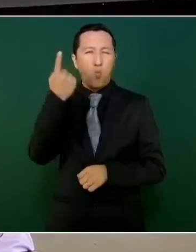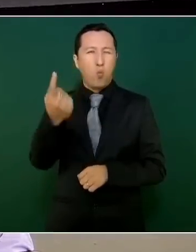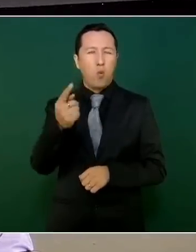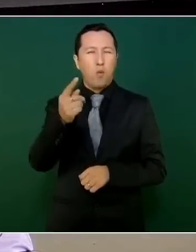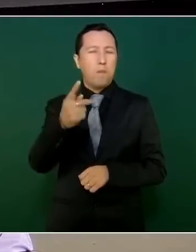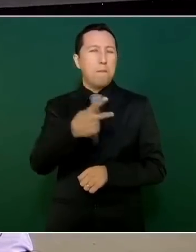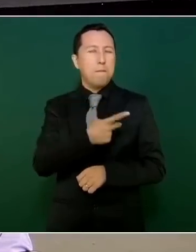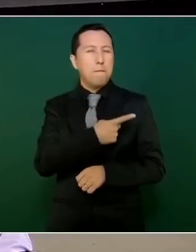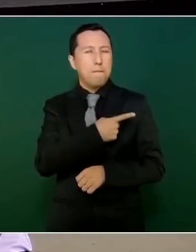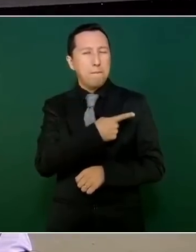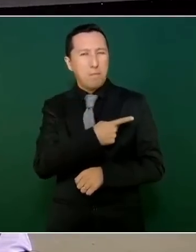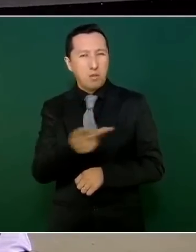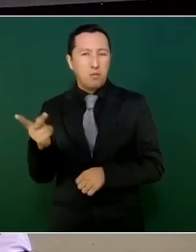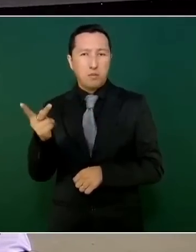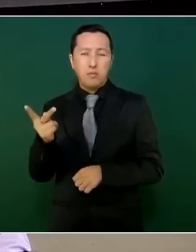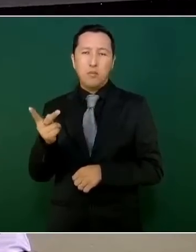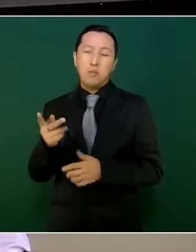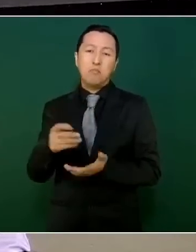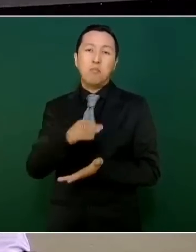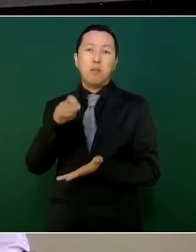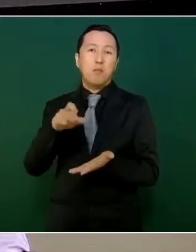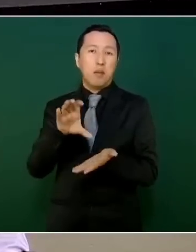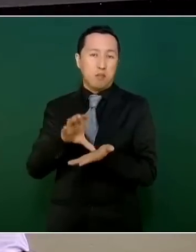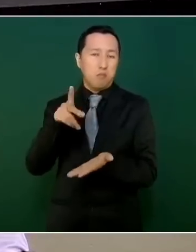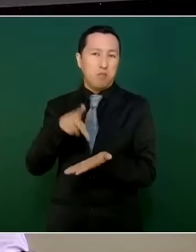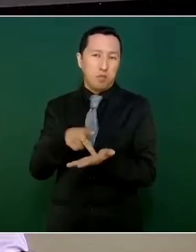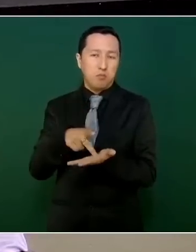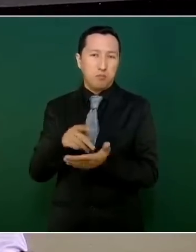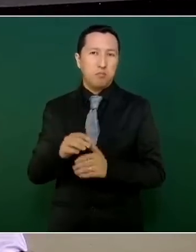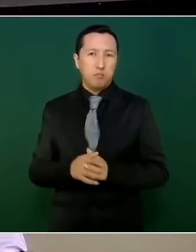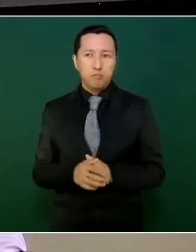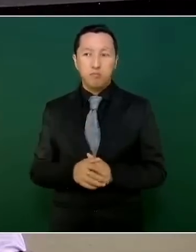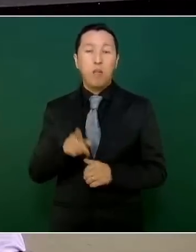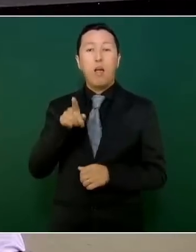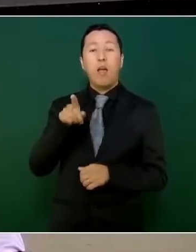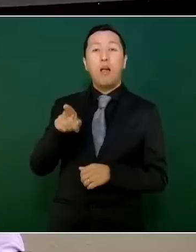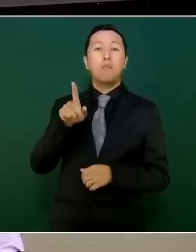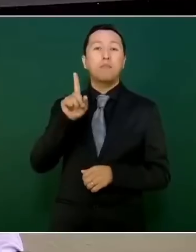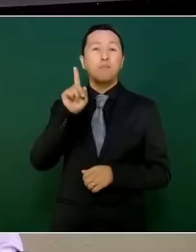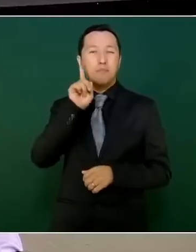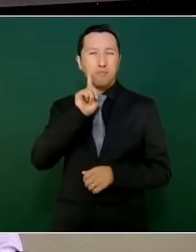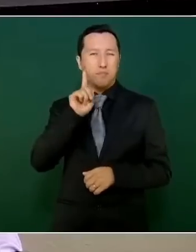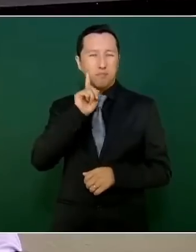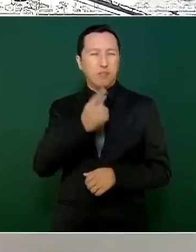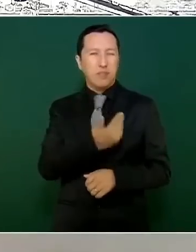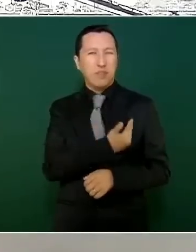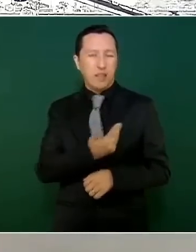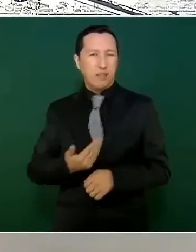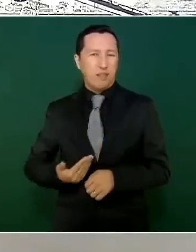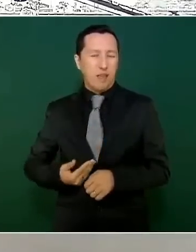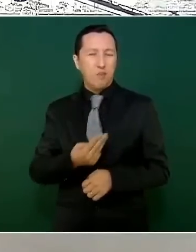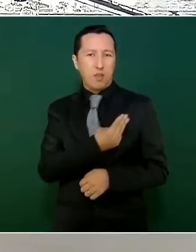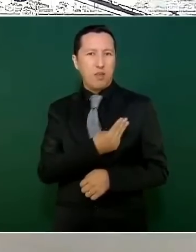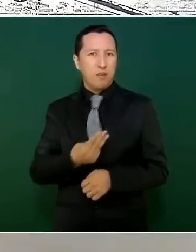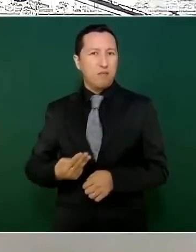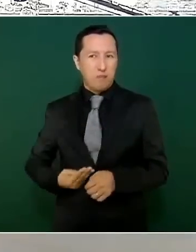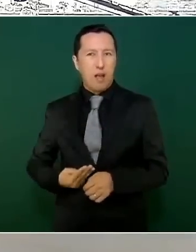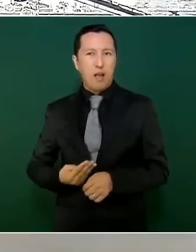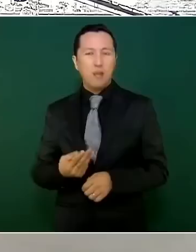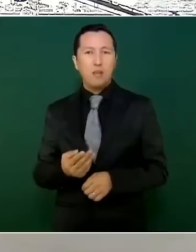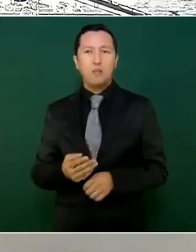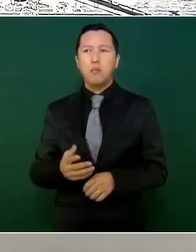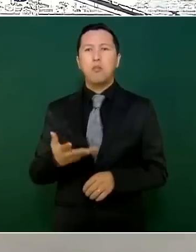Carrillo Puerto, pues la presidenta municipal, emanada de su partido, presidente, se desplaza en una camioneta